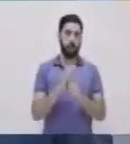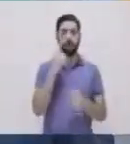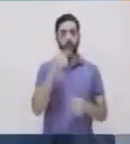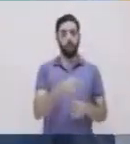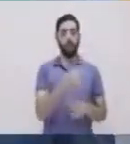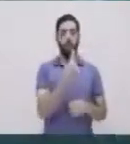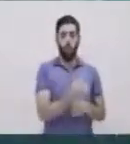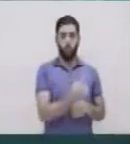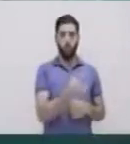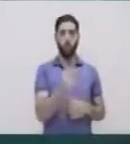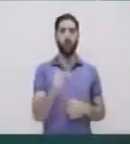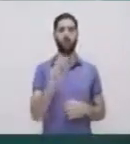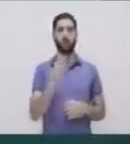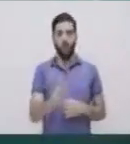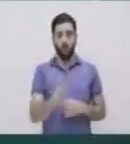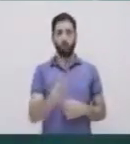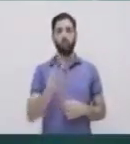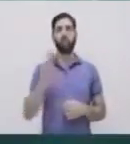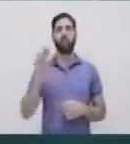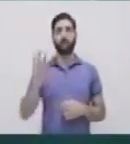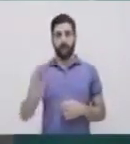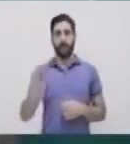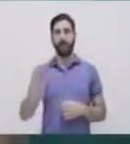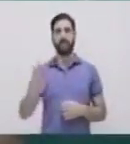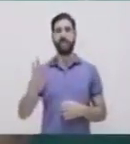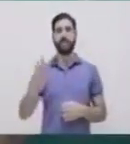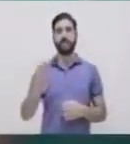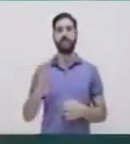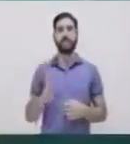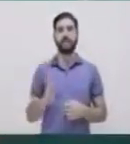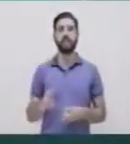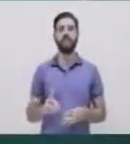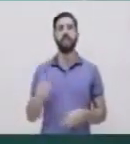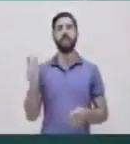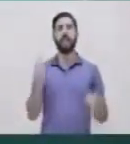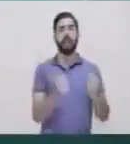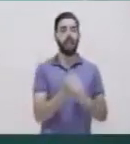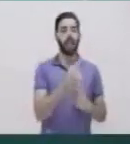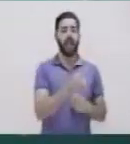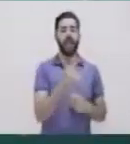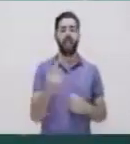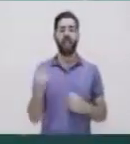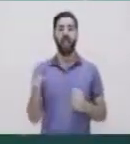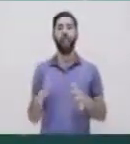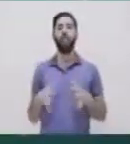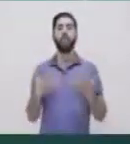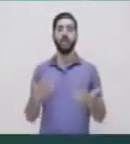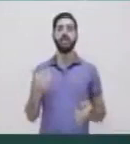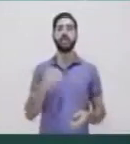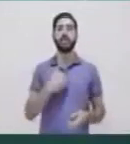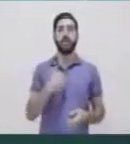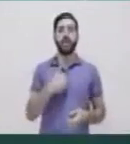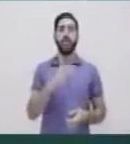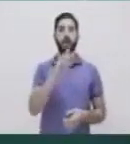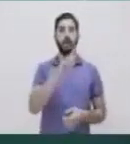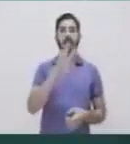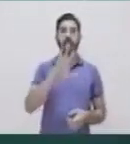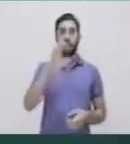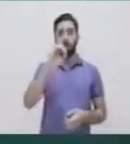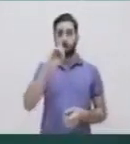1, cuartil 2, el cuartil 2 y el cuartil 3, que cada una de esas tiene